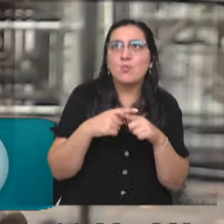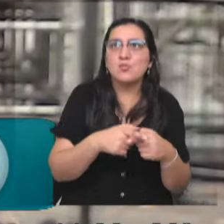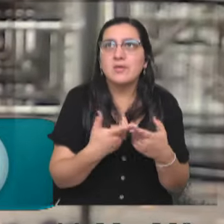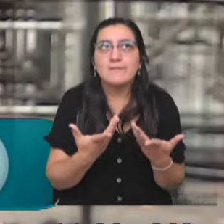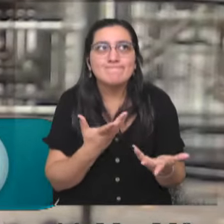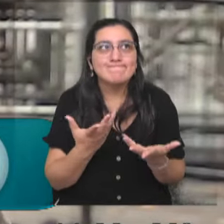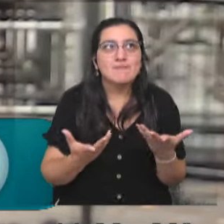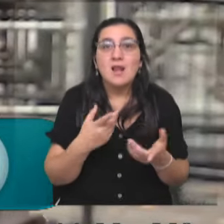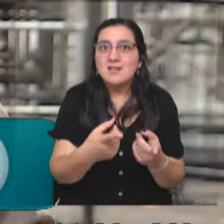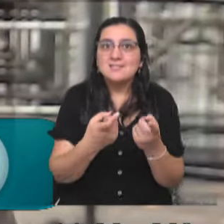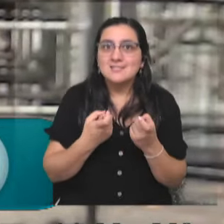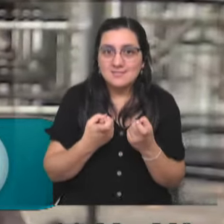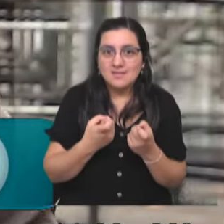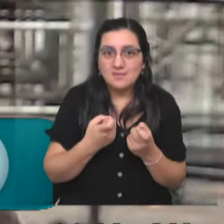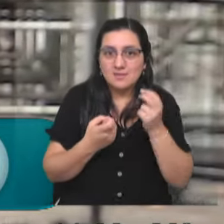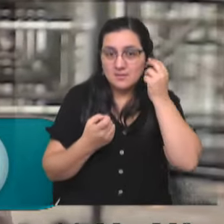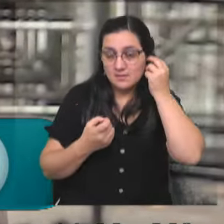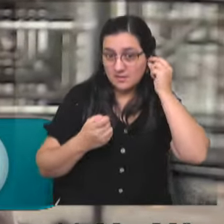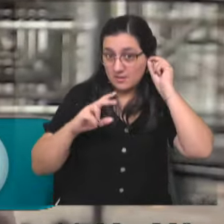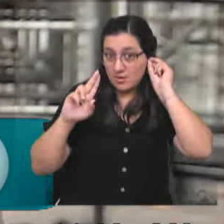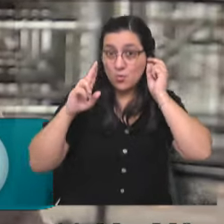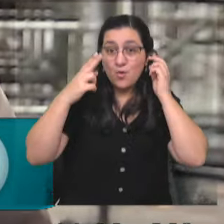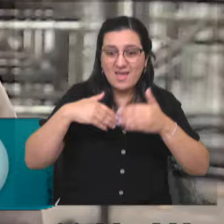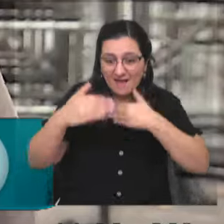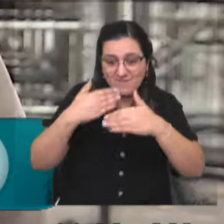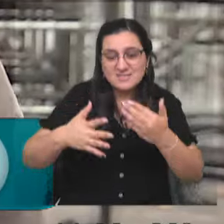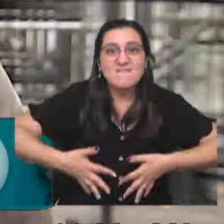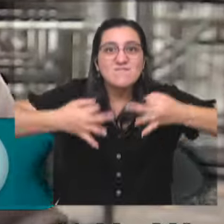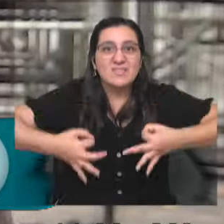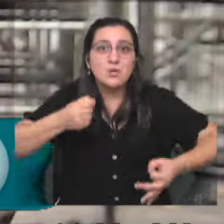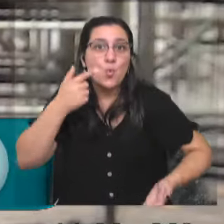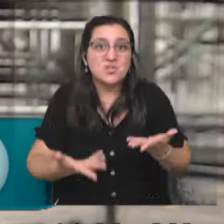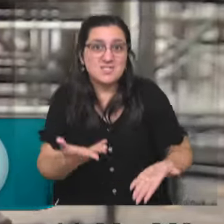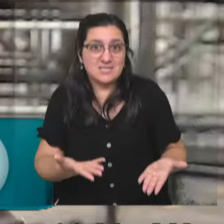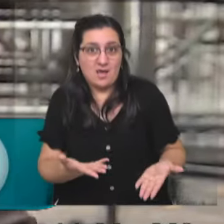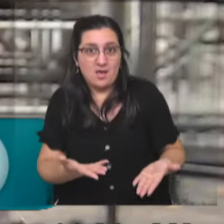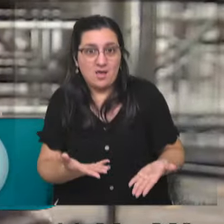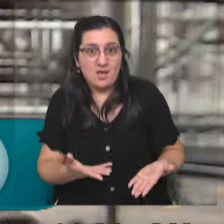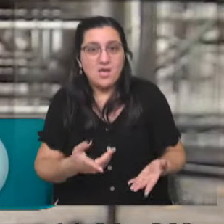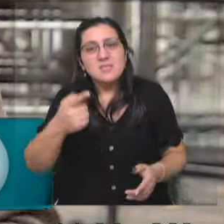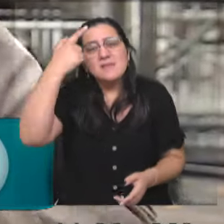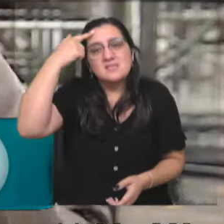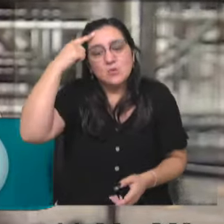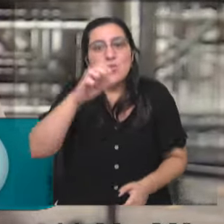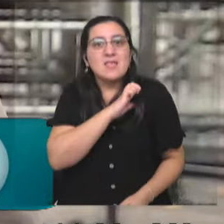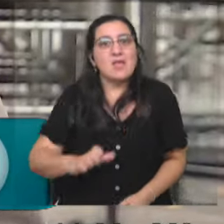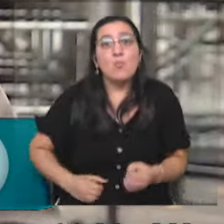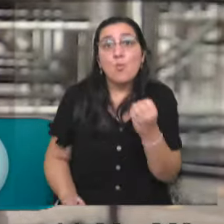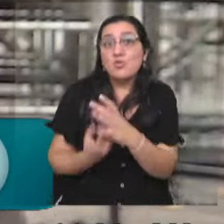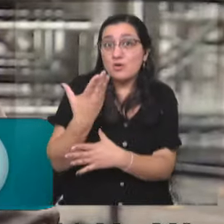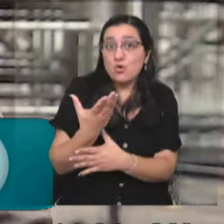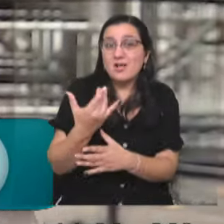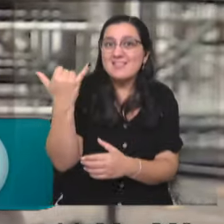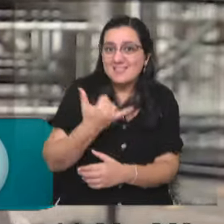también la necesidad impostergable de que el Uruguay avance en materia de verdad y justicia. La necesidad impostergable de pensar un Estado moderno